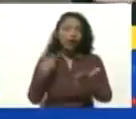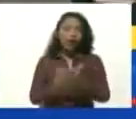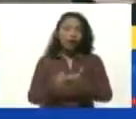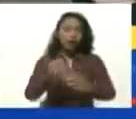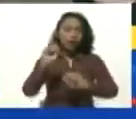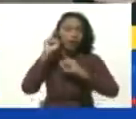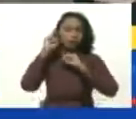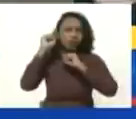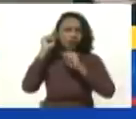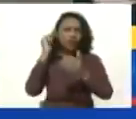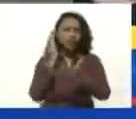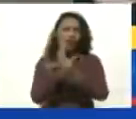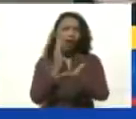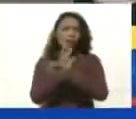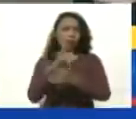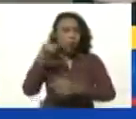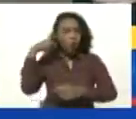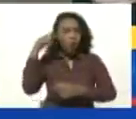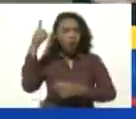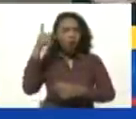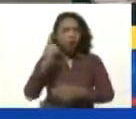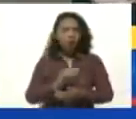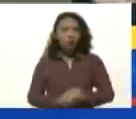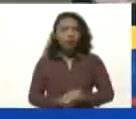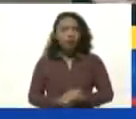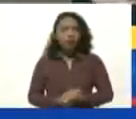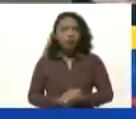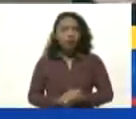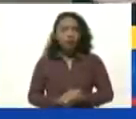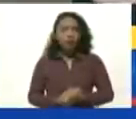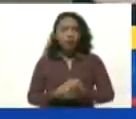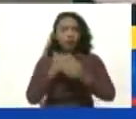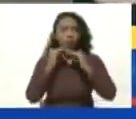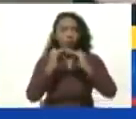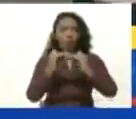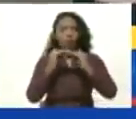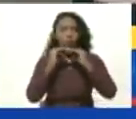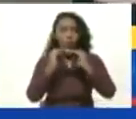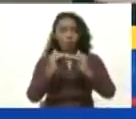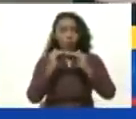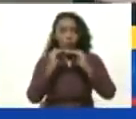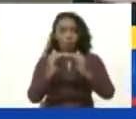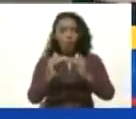victoria siempre, Guárico. Llano, llano, llano, llano, llano. Llano de Venezuela.